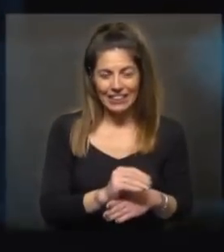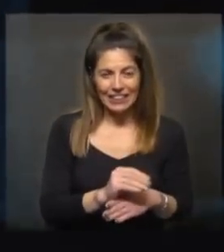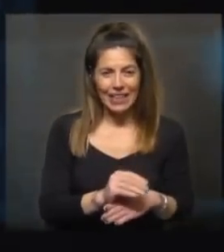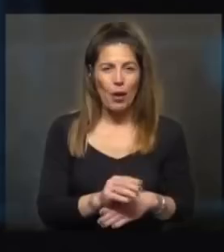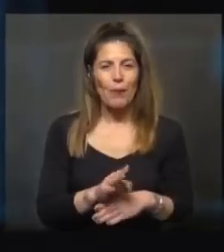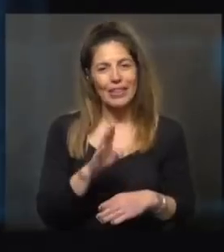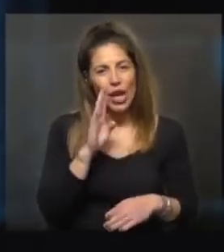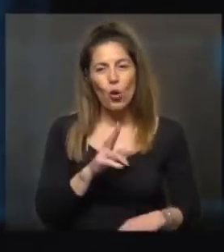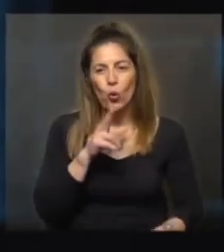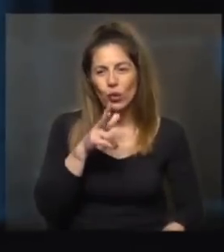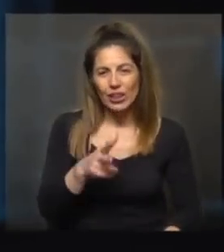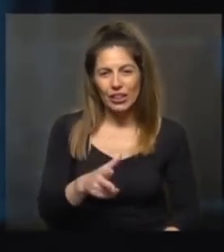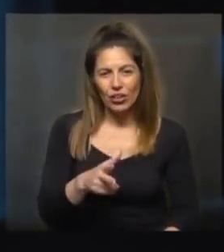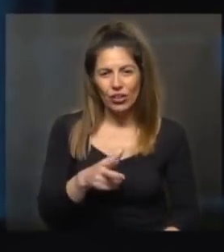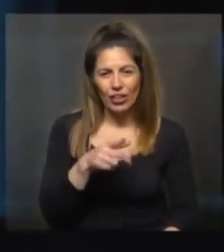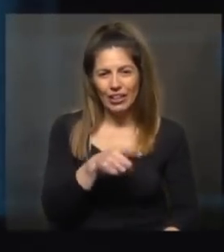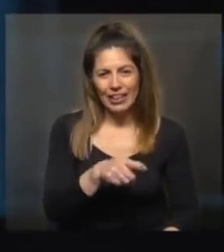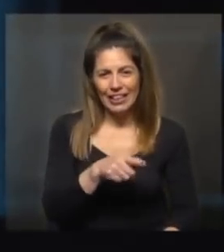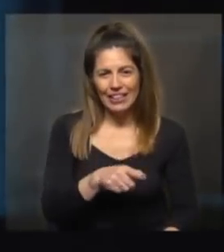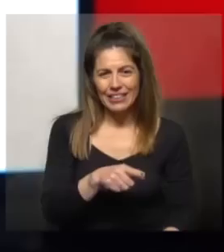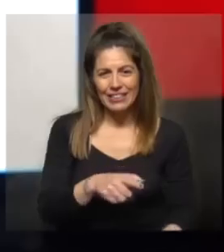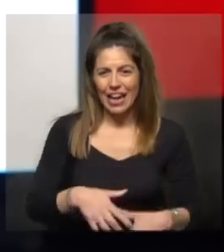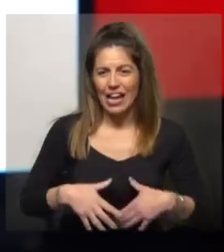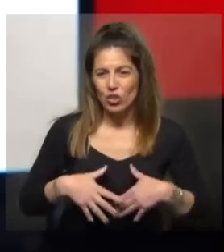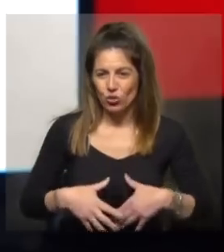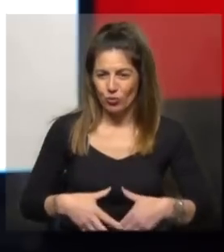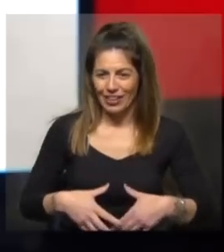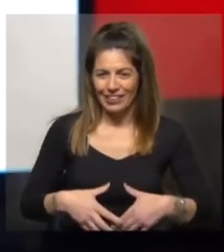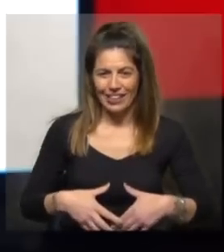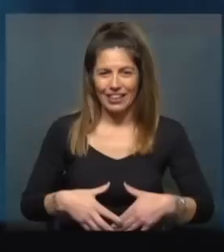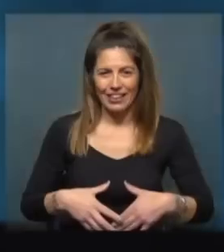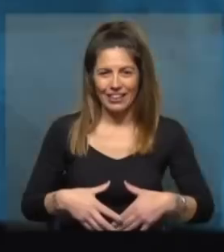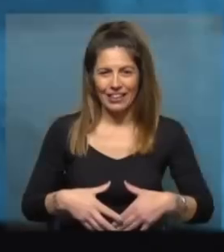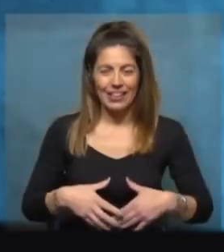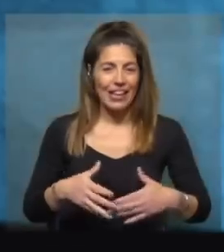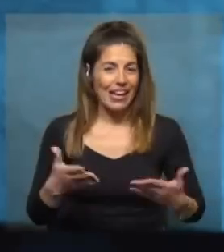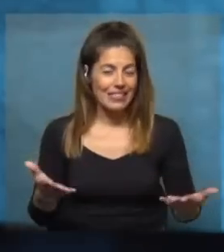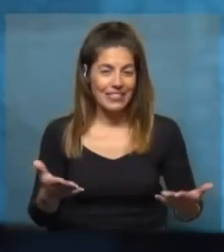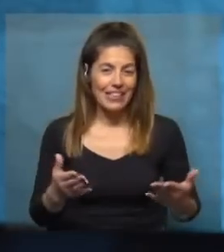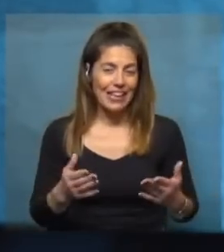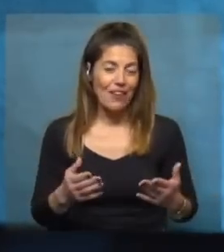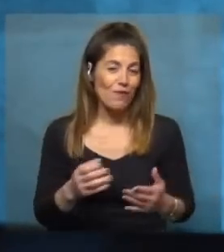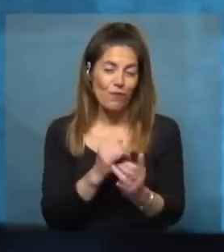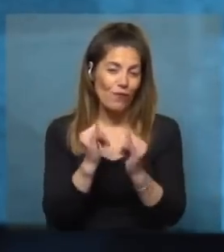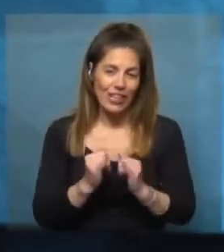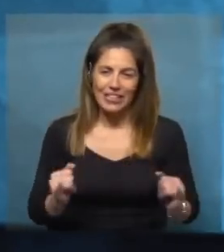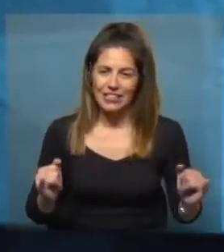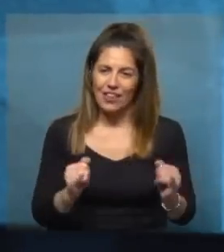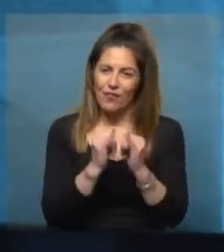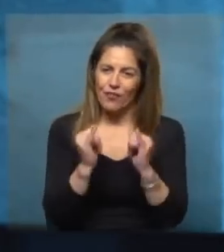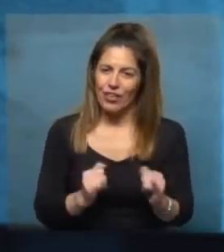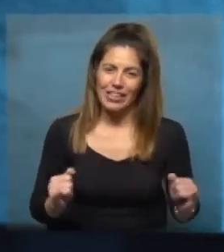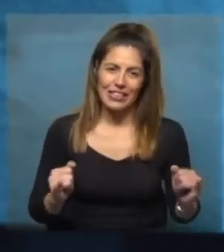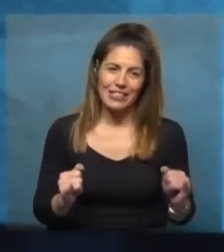hijo que este lo tuvo lo llevó pata en su en su panza así que bueno nada feliz felices con